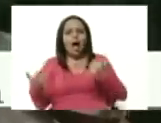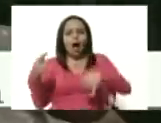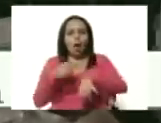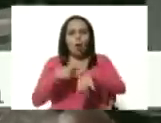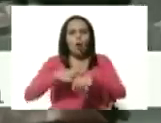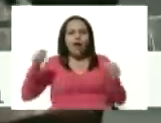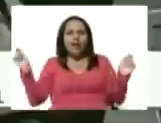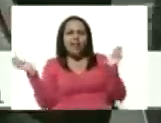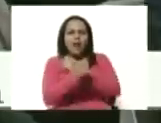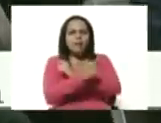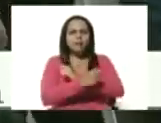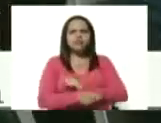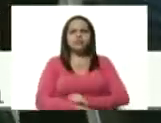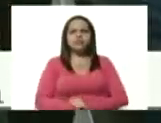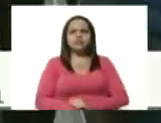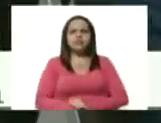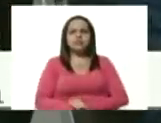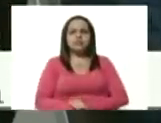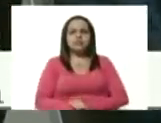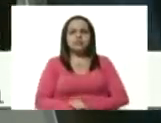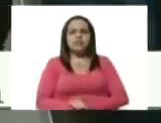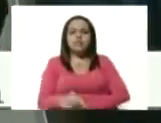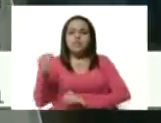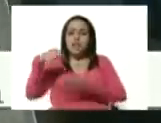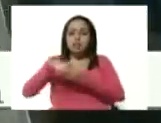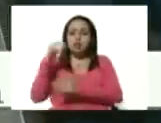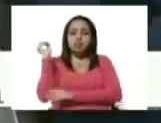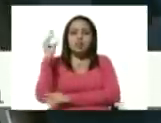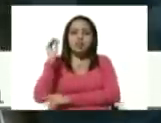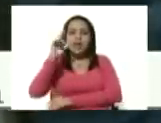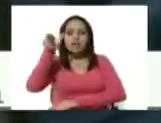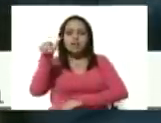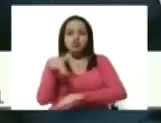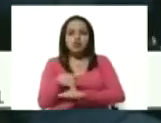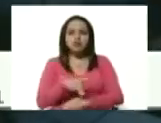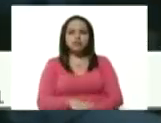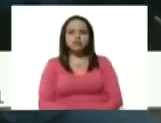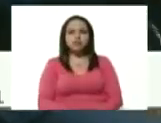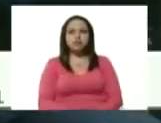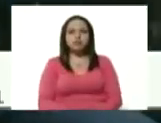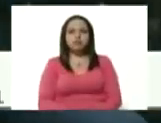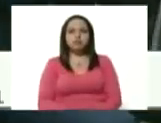del cambio en el Poder Legislativo Nacional.